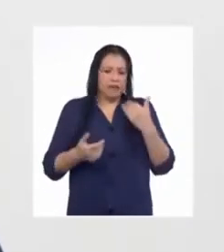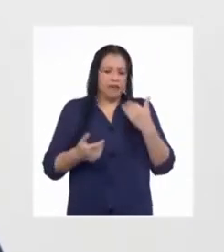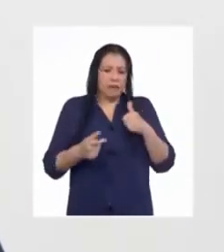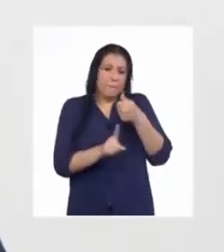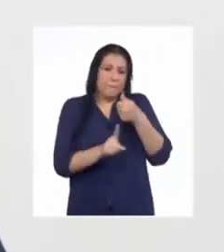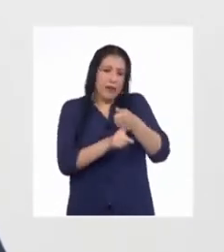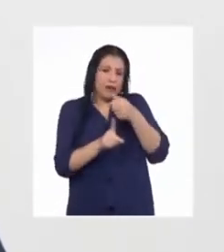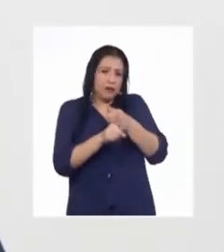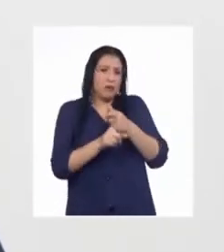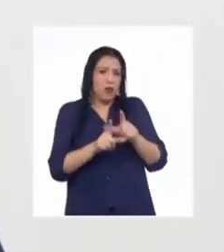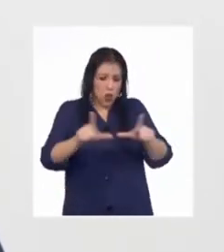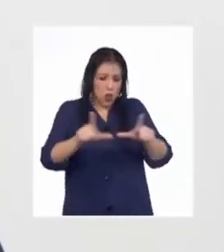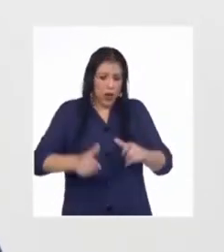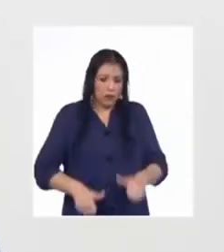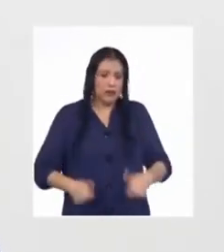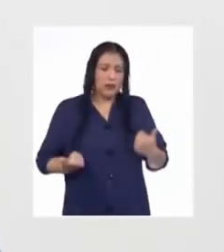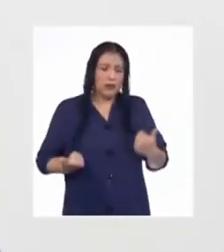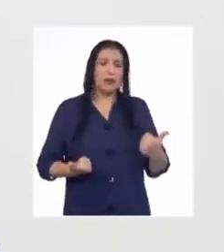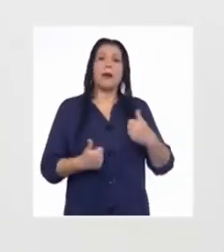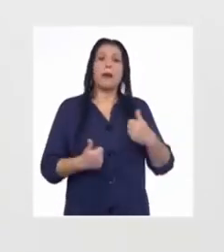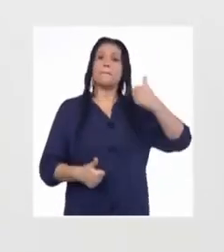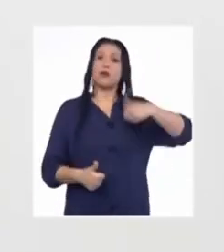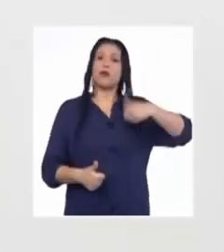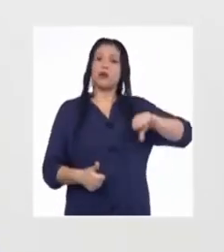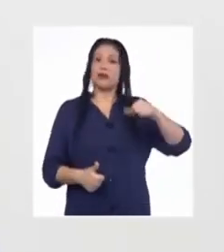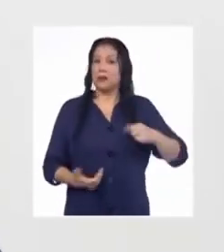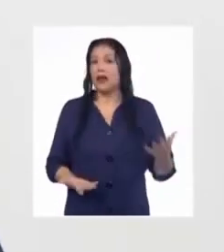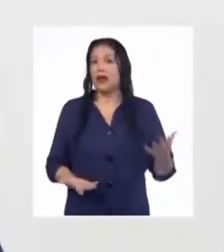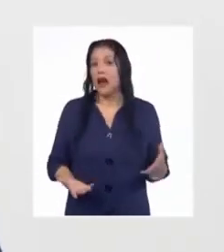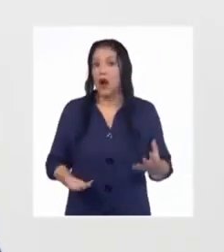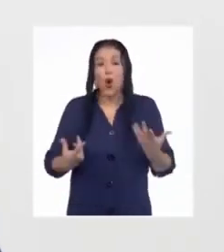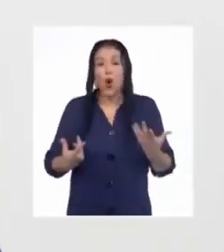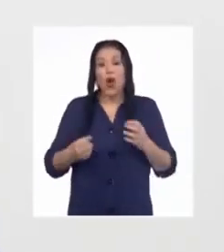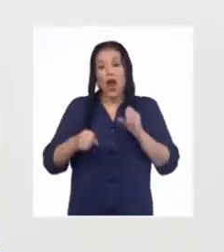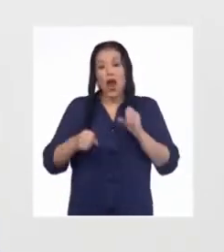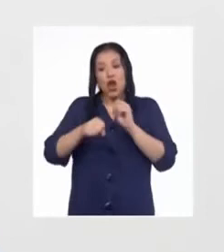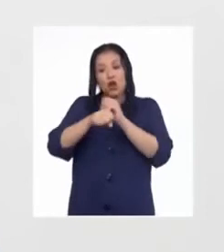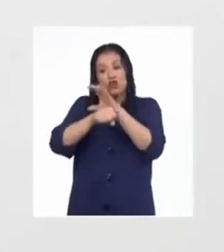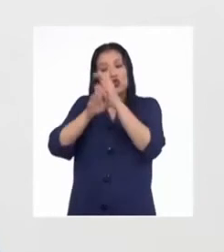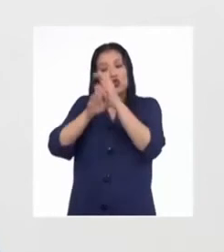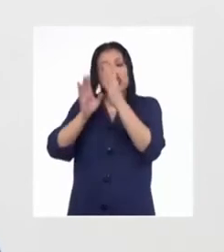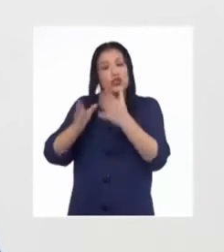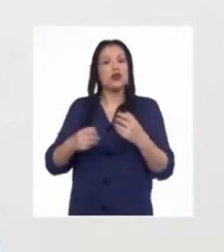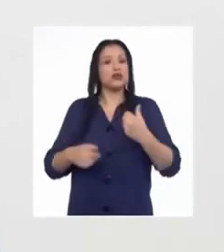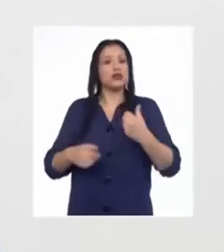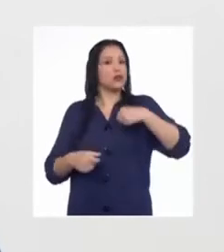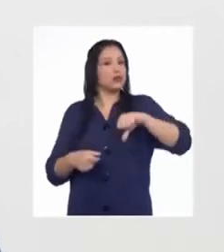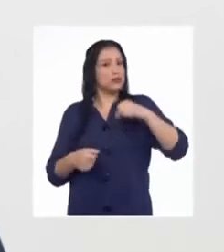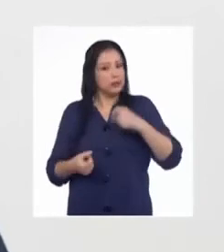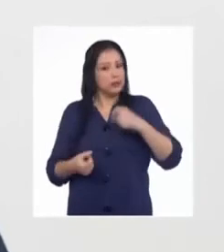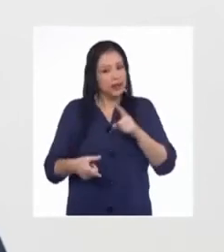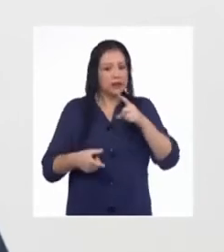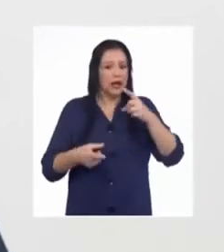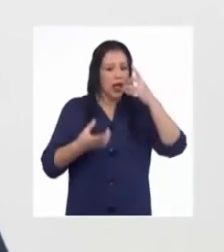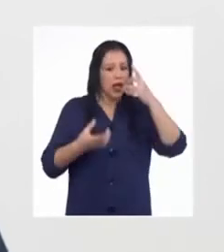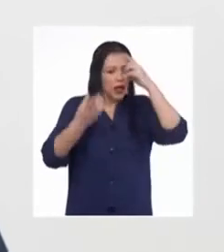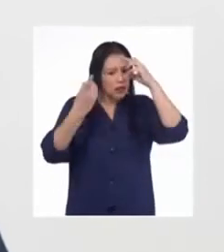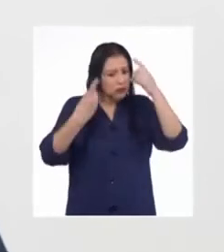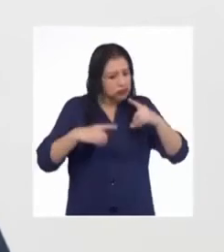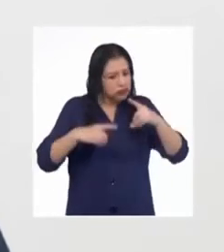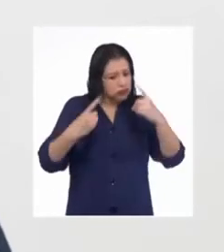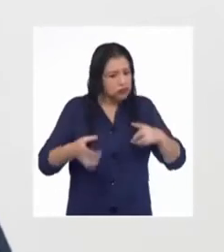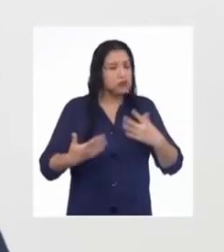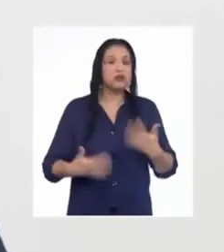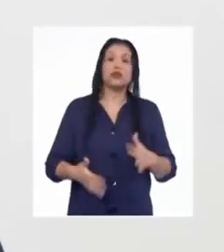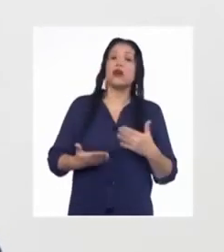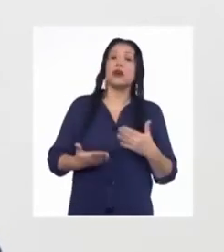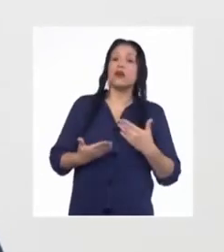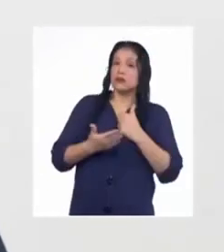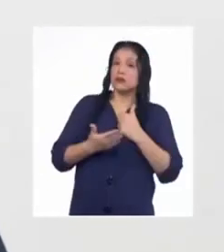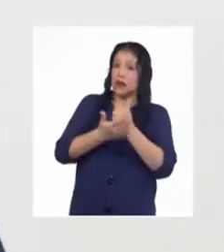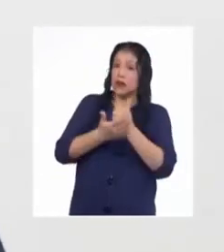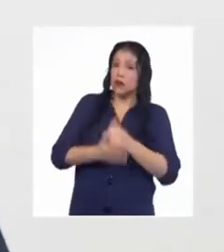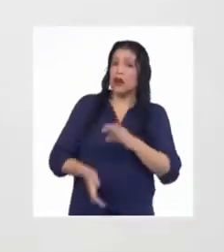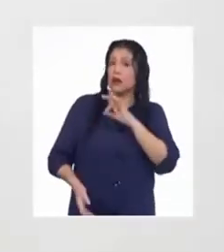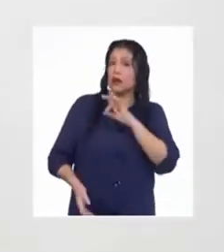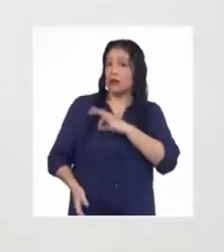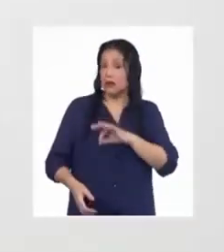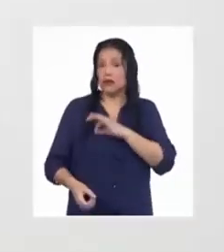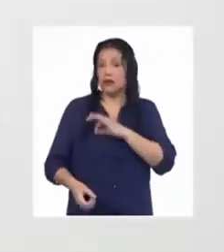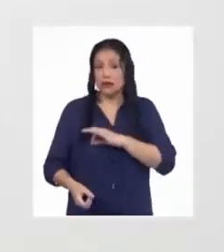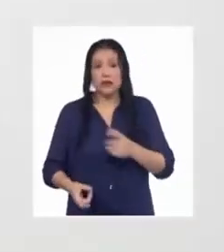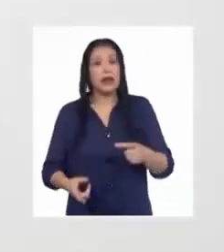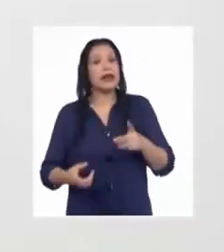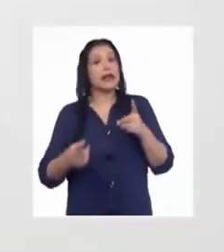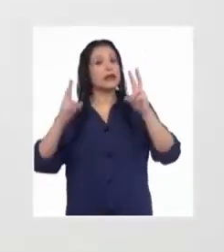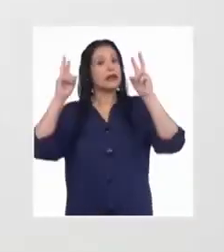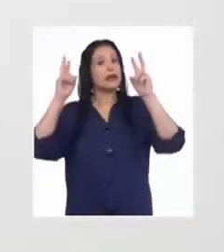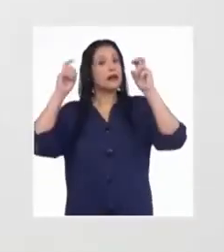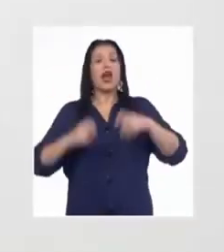Las municipalidades, por ejemplo, los consejos municipales toman una serie de decisiones que nos conciernen y que tienen que ver con la democracia en